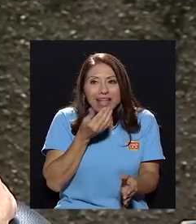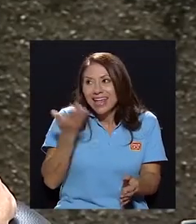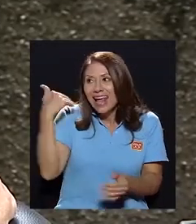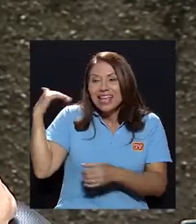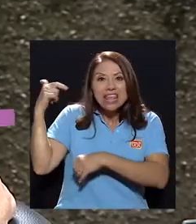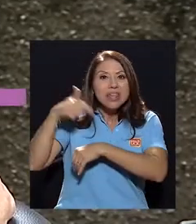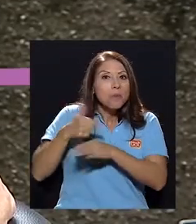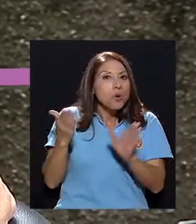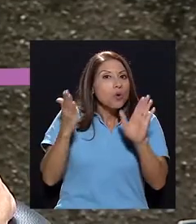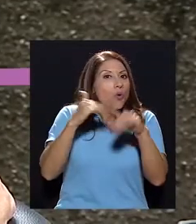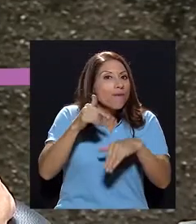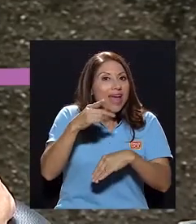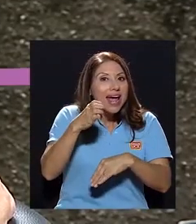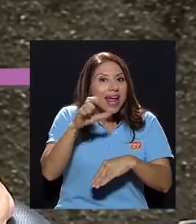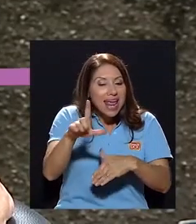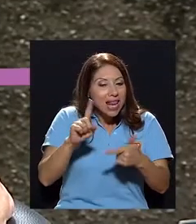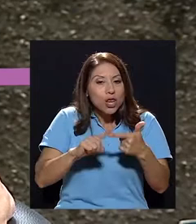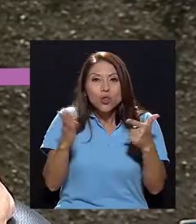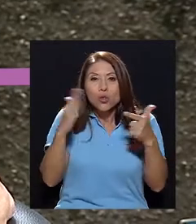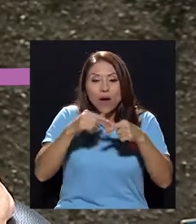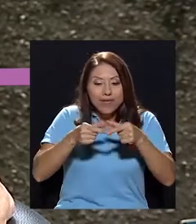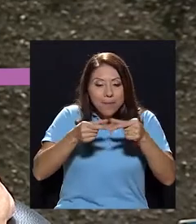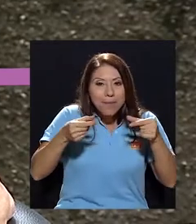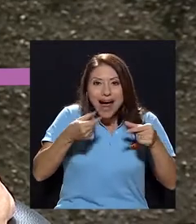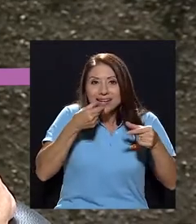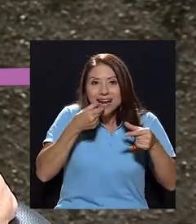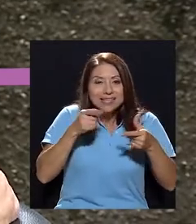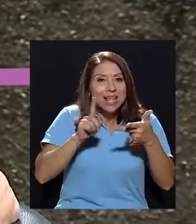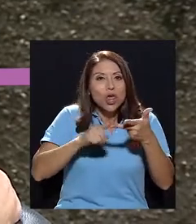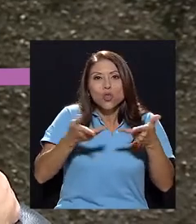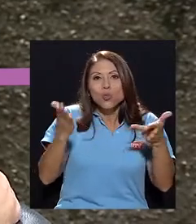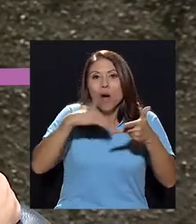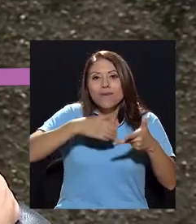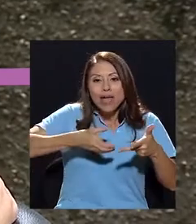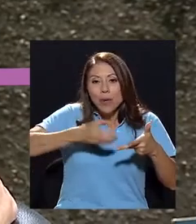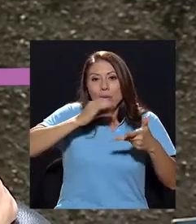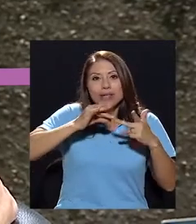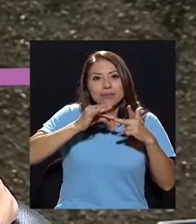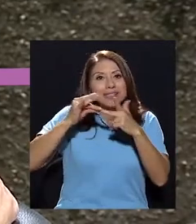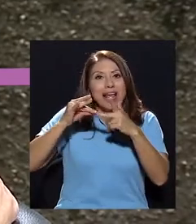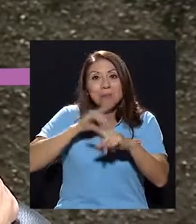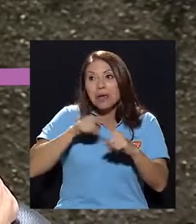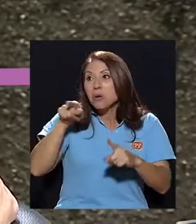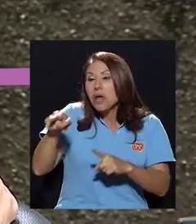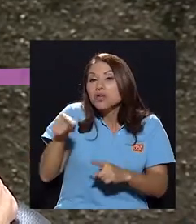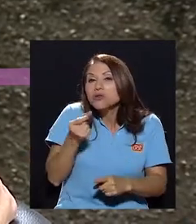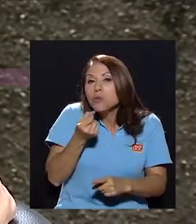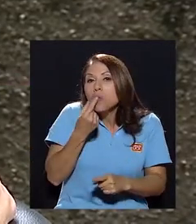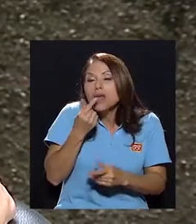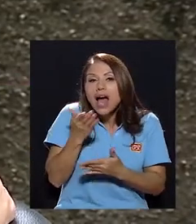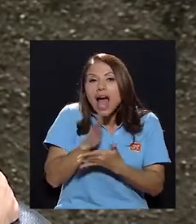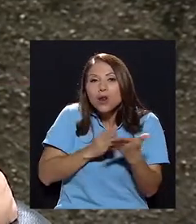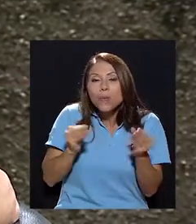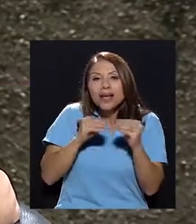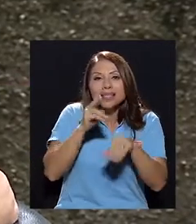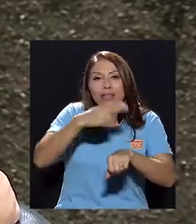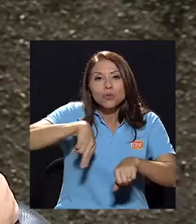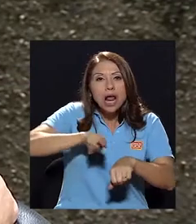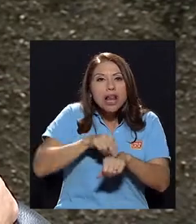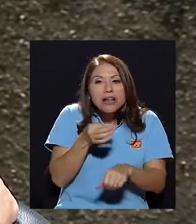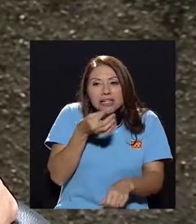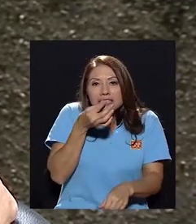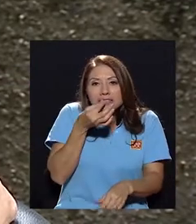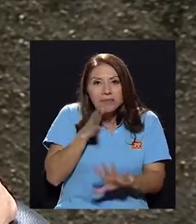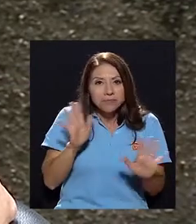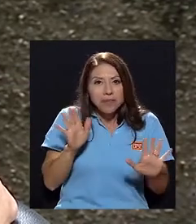no habían geles y sin embargo ellos terminaban sus competencias con cosas más naturales. Entonces, lo que pasa es que la industria ha ido cambiando,